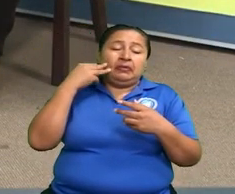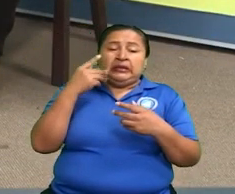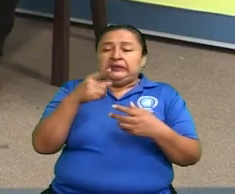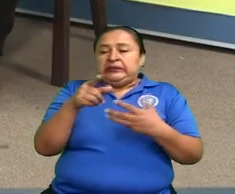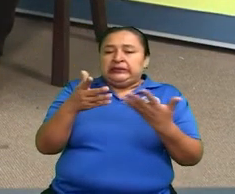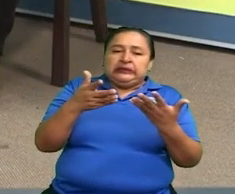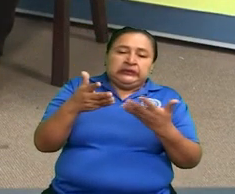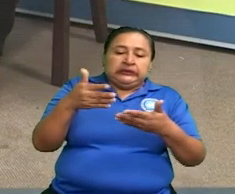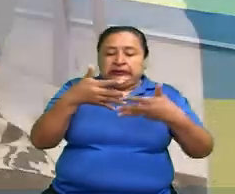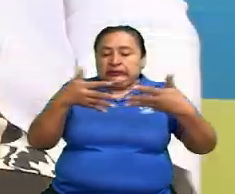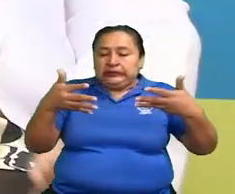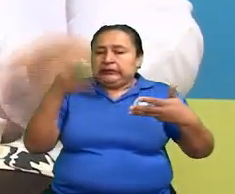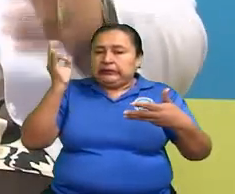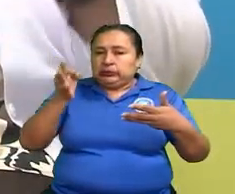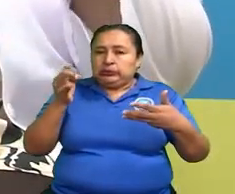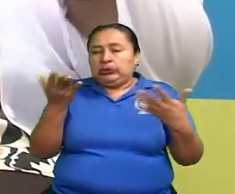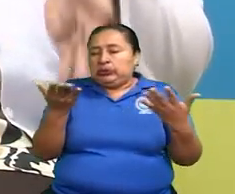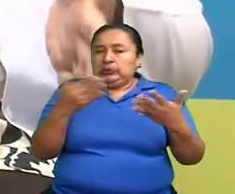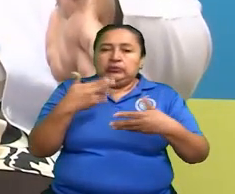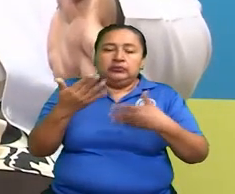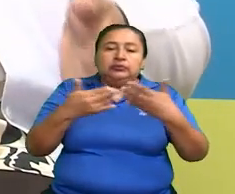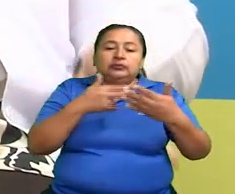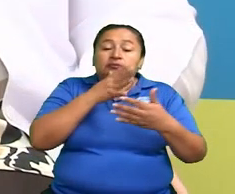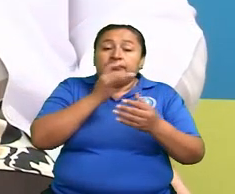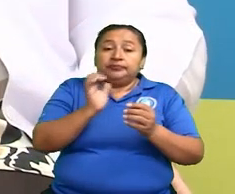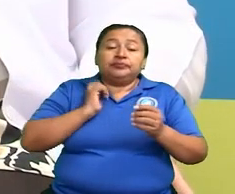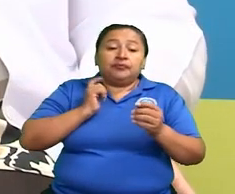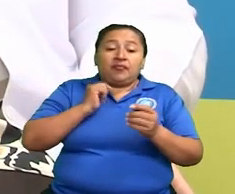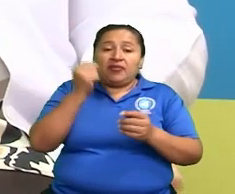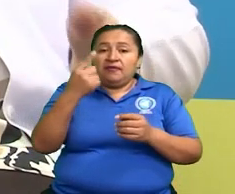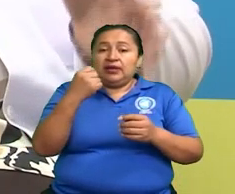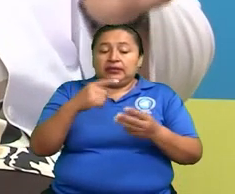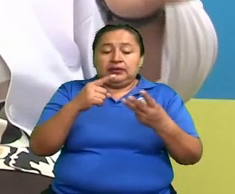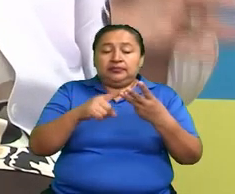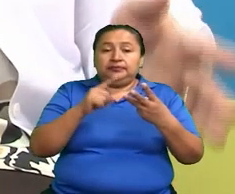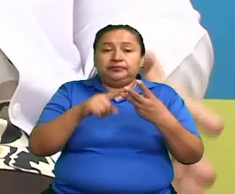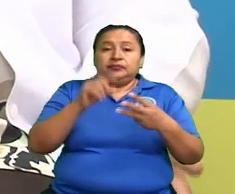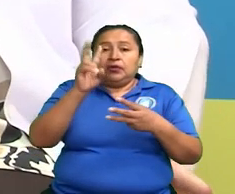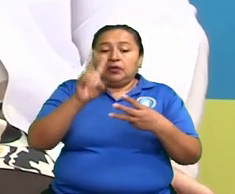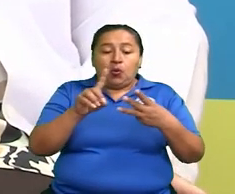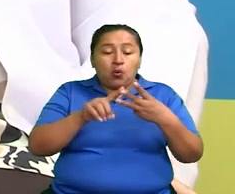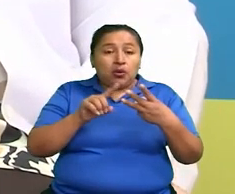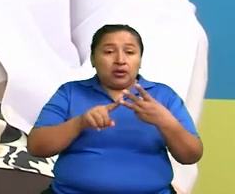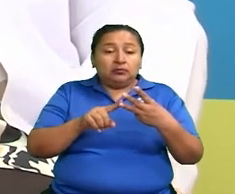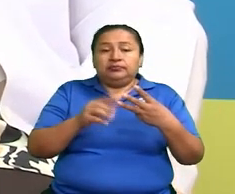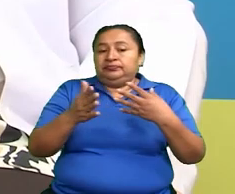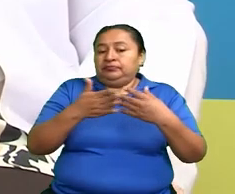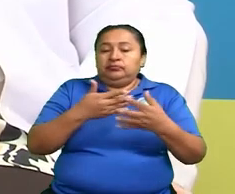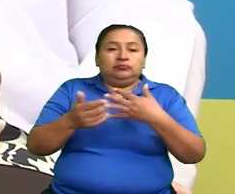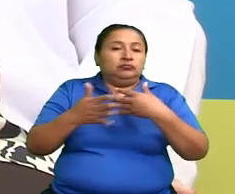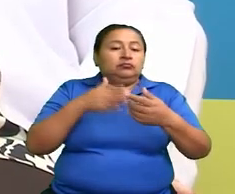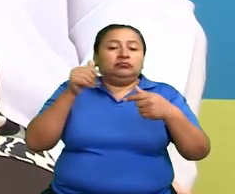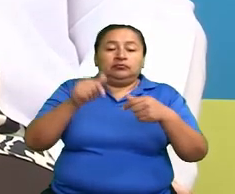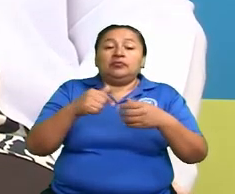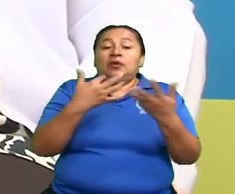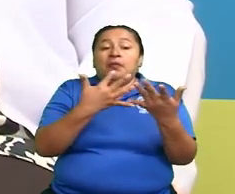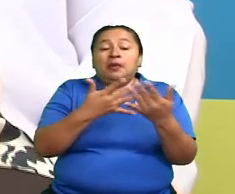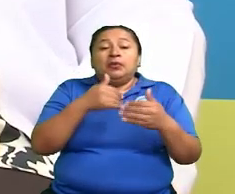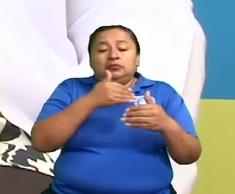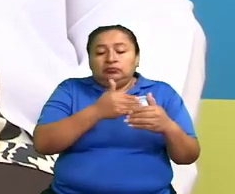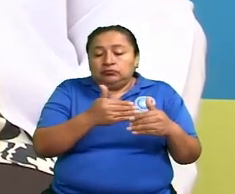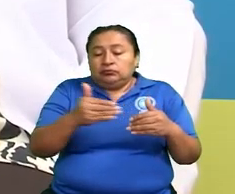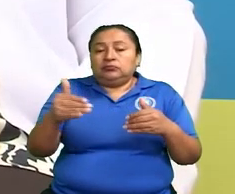ese registro vacunal y ese niño tiene pendiente esa tercera dosis, esa segunda dosis, entonces allí se puede aplicar en